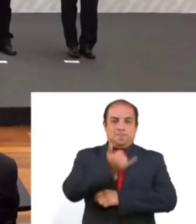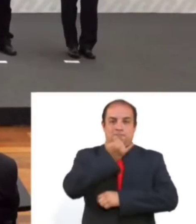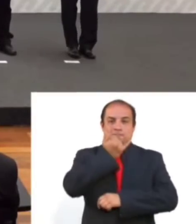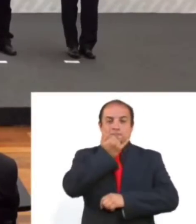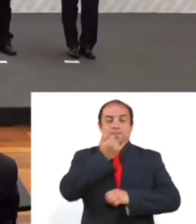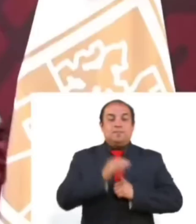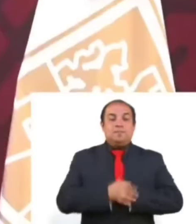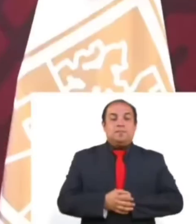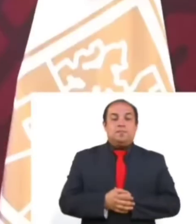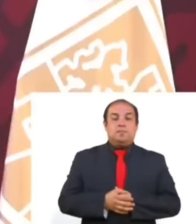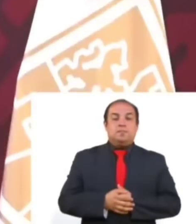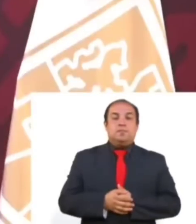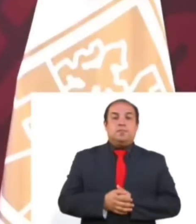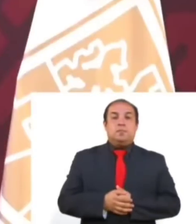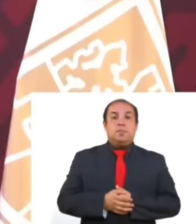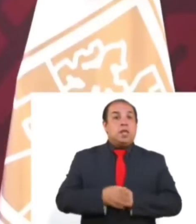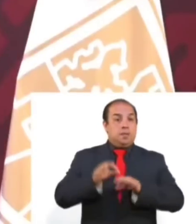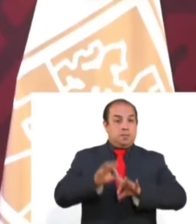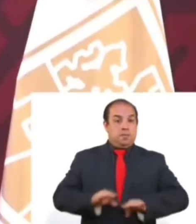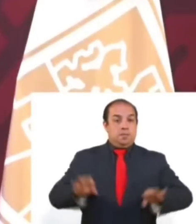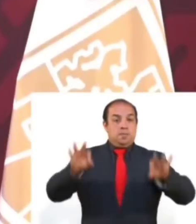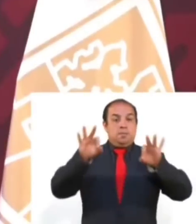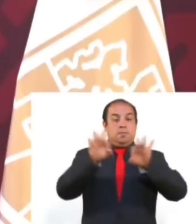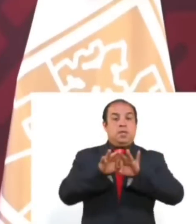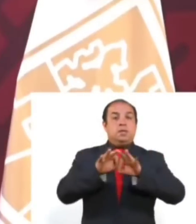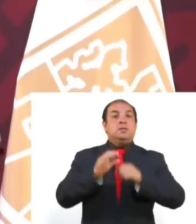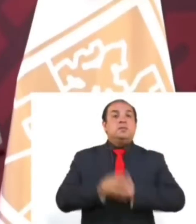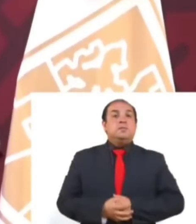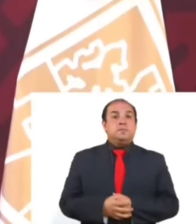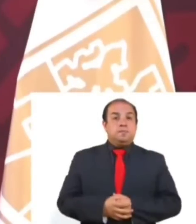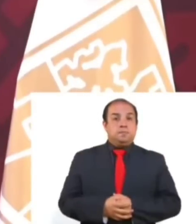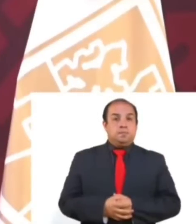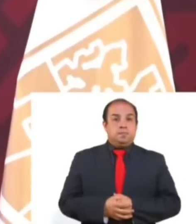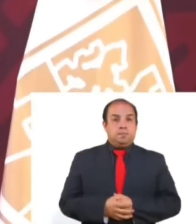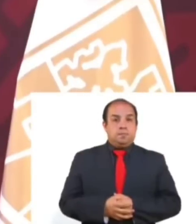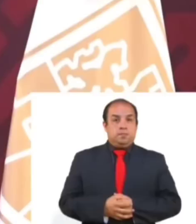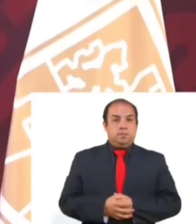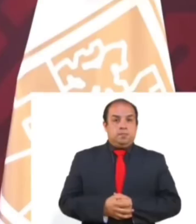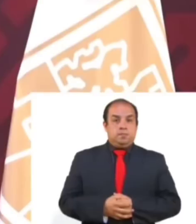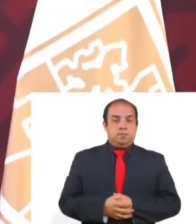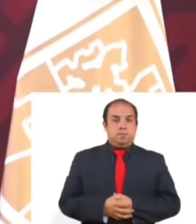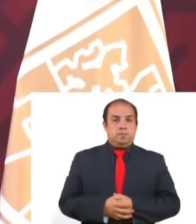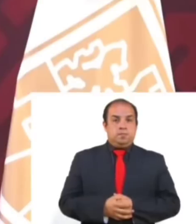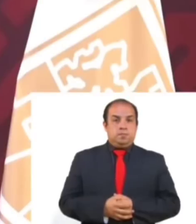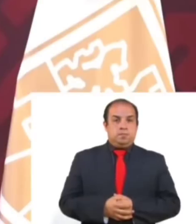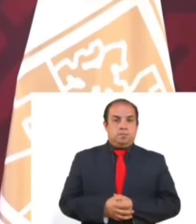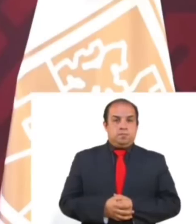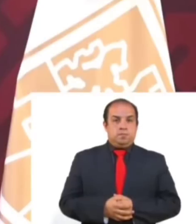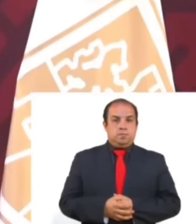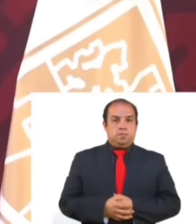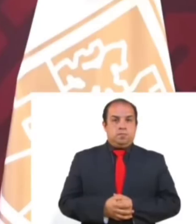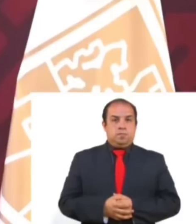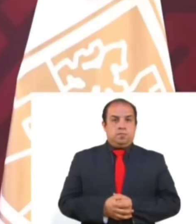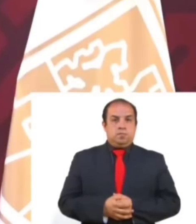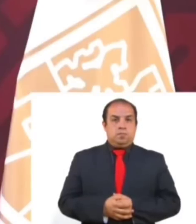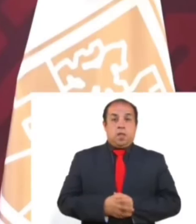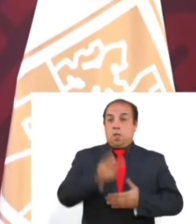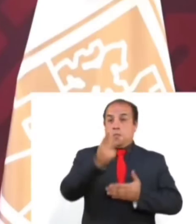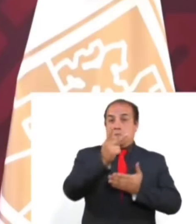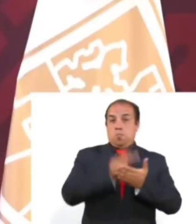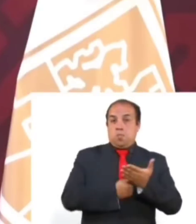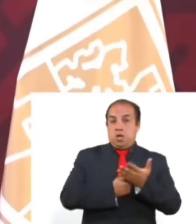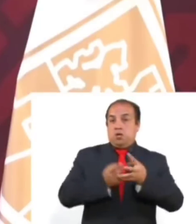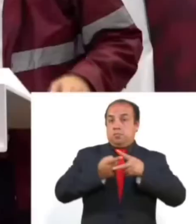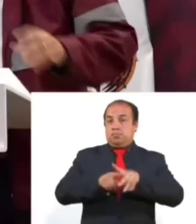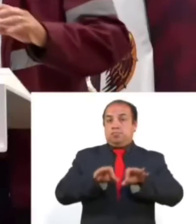justo es muy importante si es cierto se como parte del del programa de entrar en operación